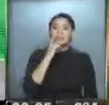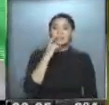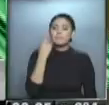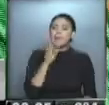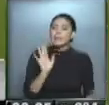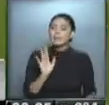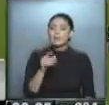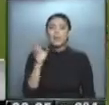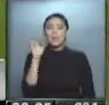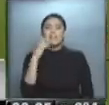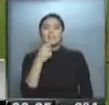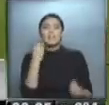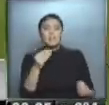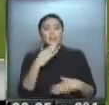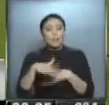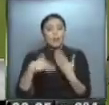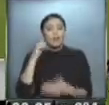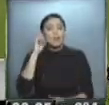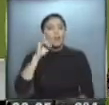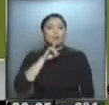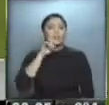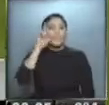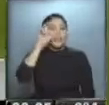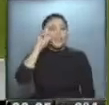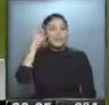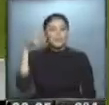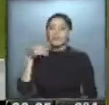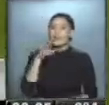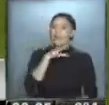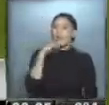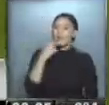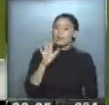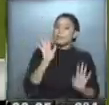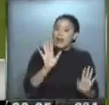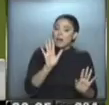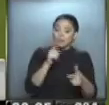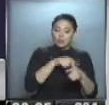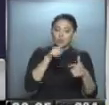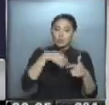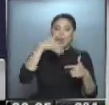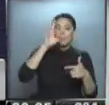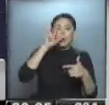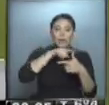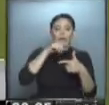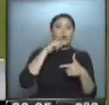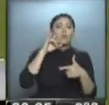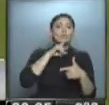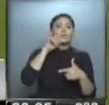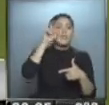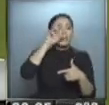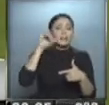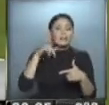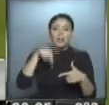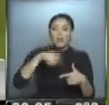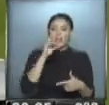¿Qué pasa con Teo Gutiérrez? Yo creo que más allá de la situación de Teo Gutiérrez y de Mora en particular, hay varias cosas que ya empiezan a no gustarle a Ramón